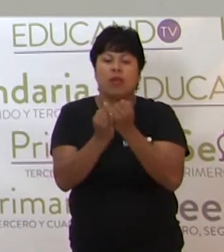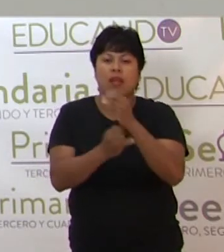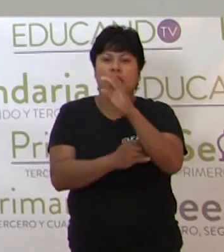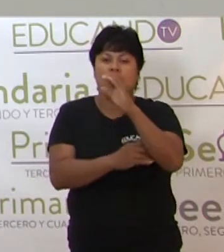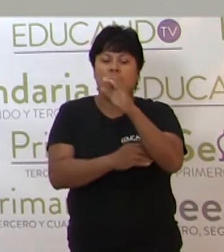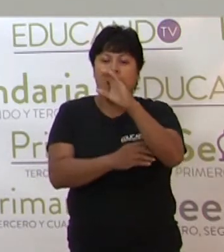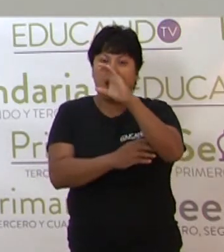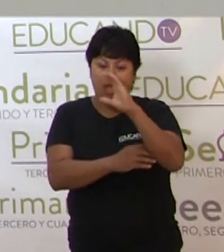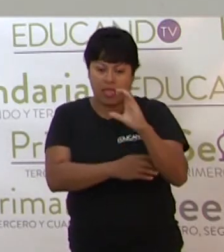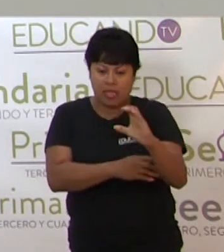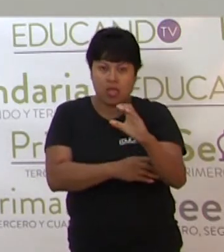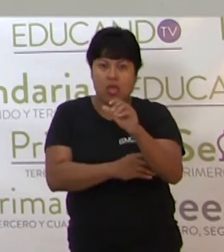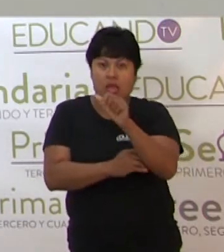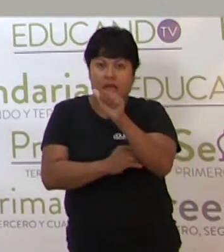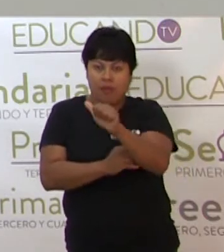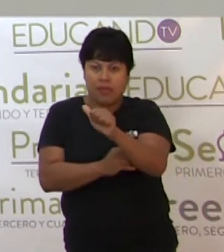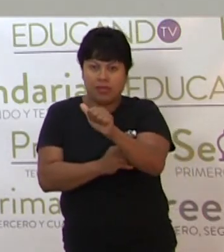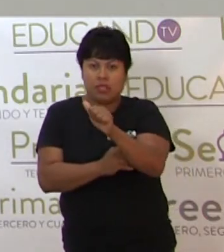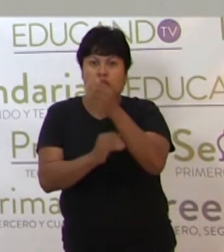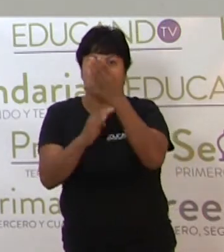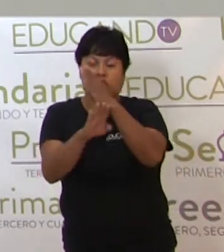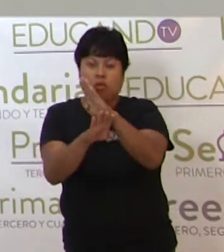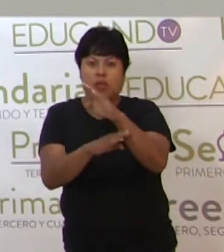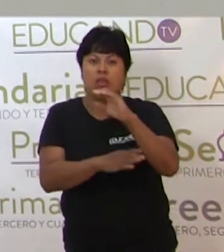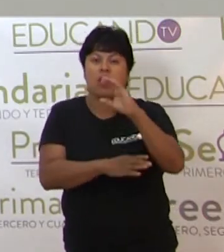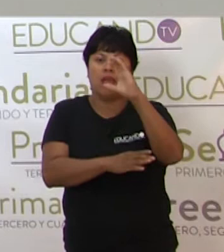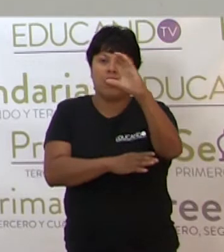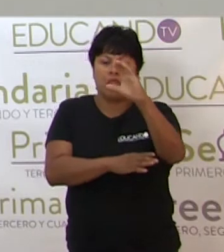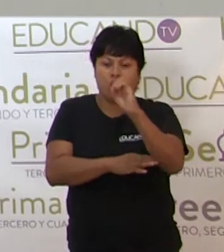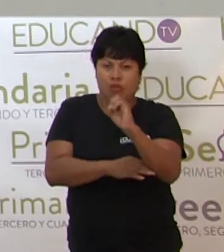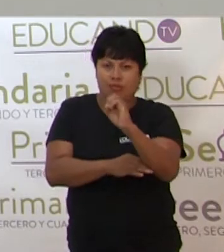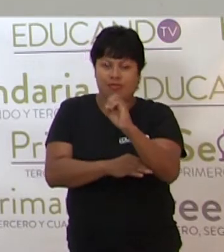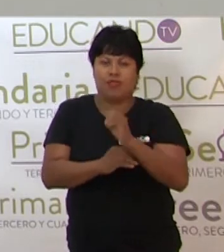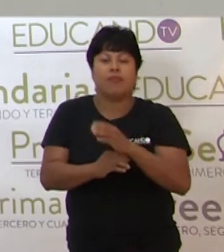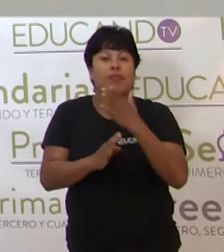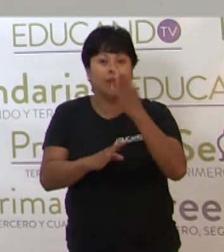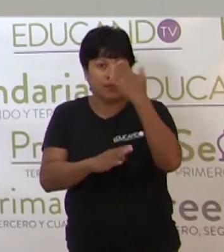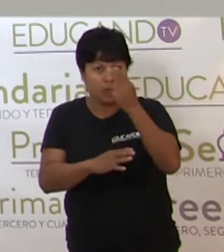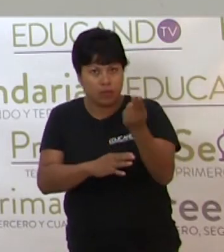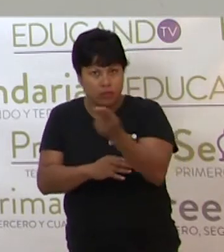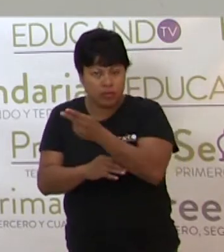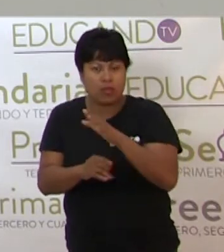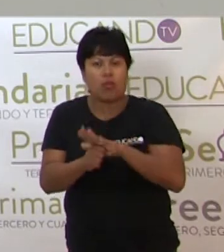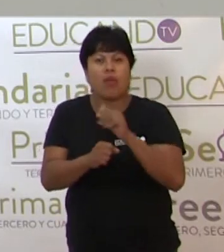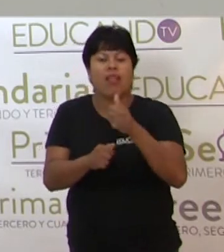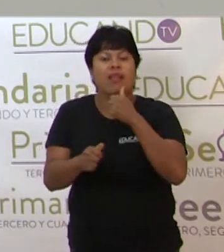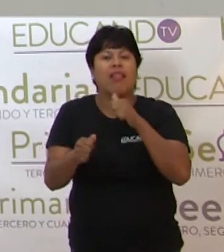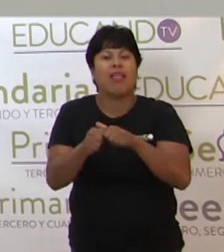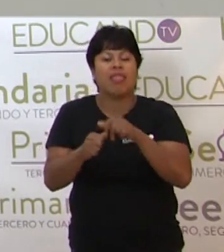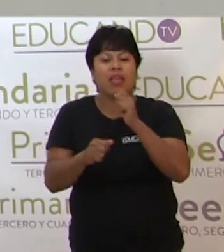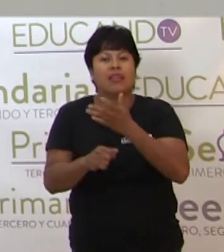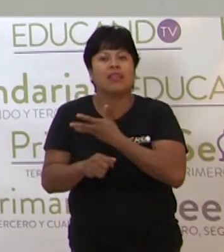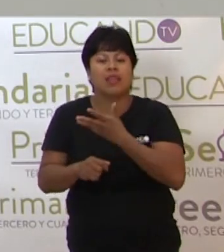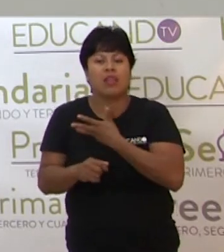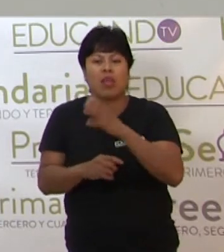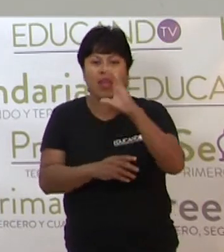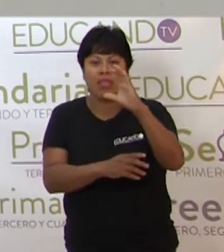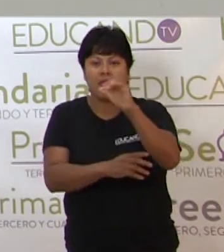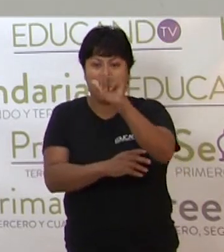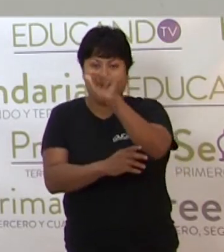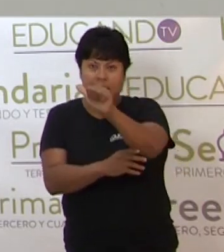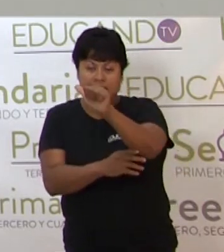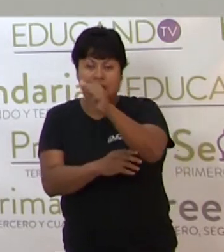cateto adyacente sobre cateto opuesto. Ya saben ustedes ¿Qué letra representa el cateto